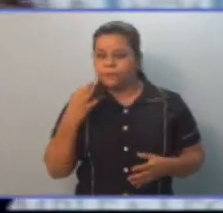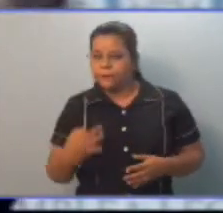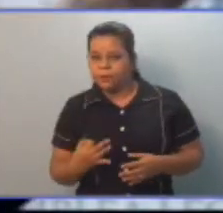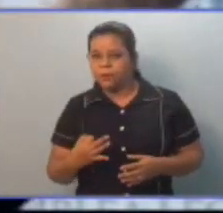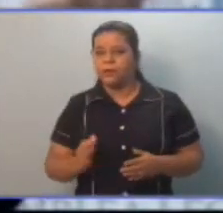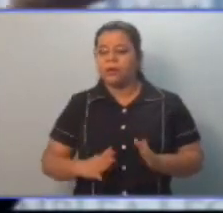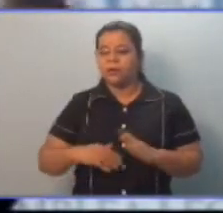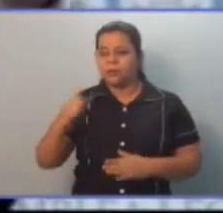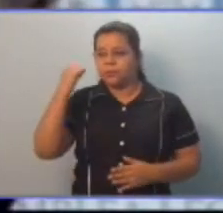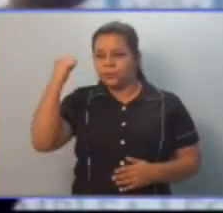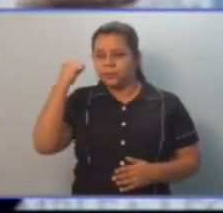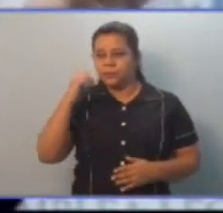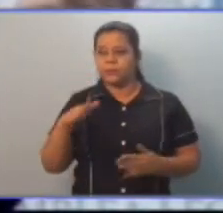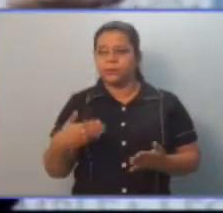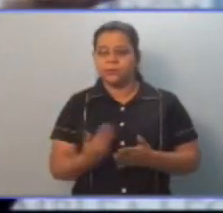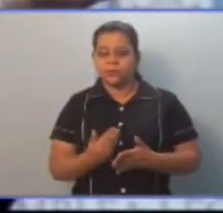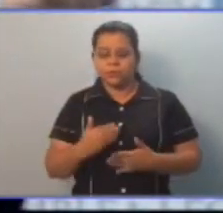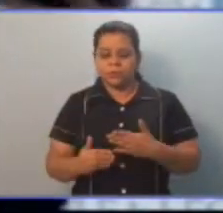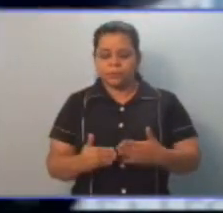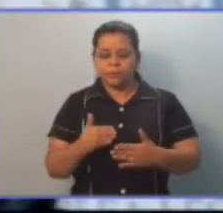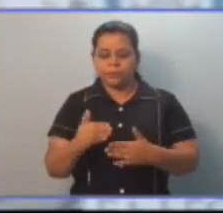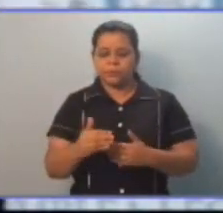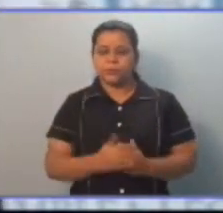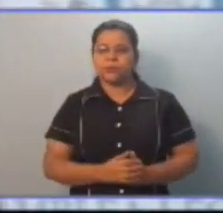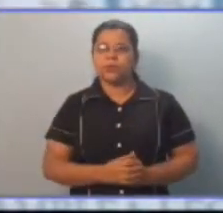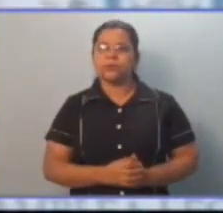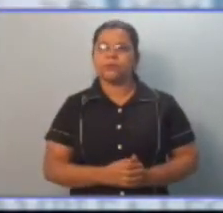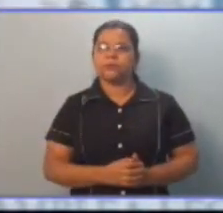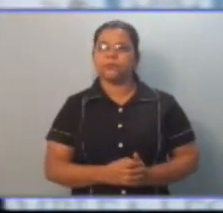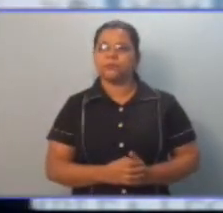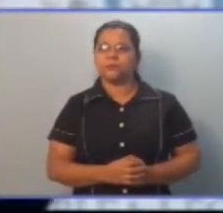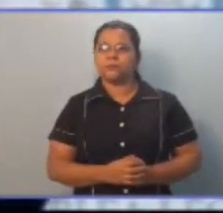que persigue el proceso penal.